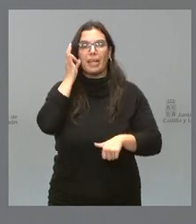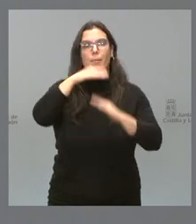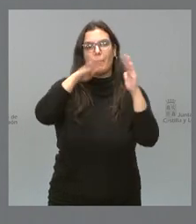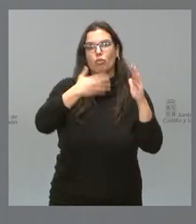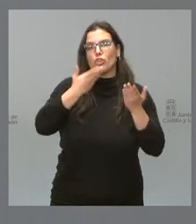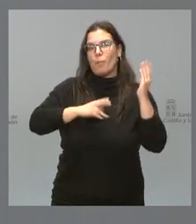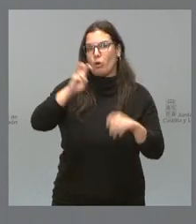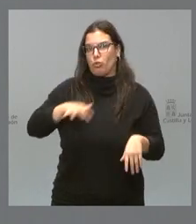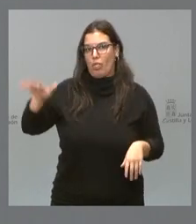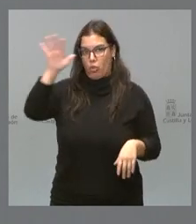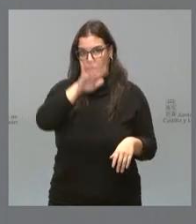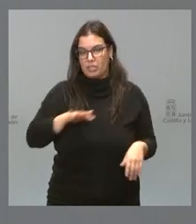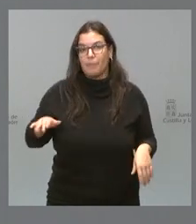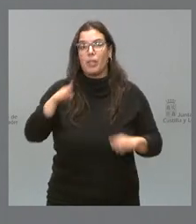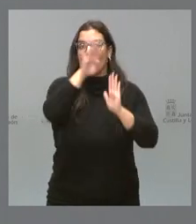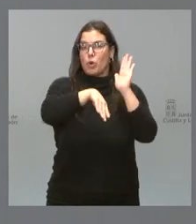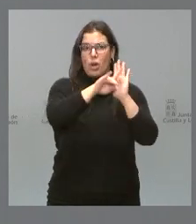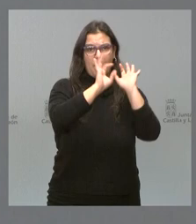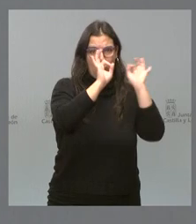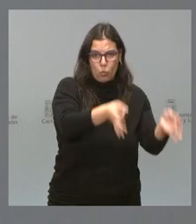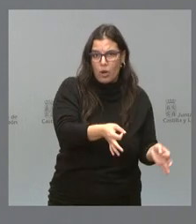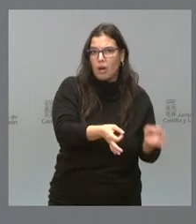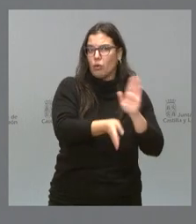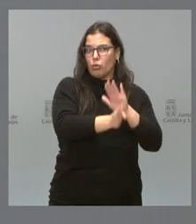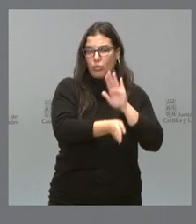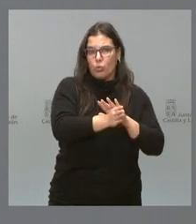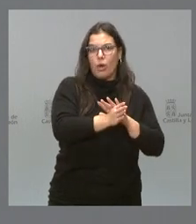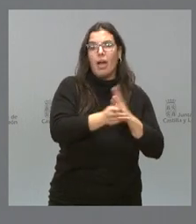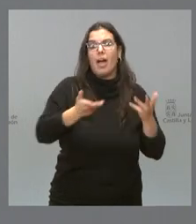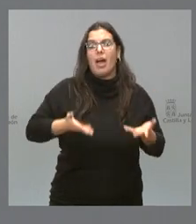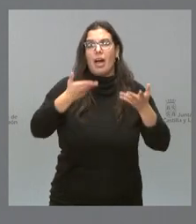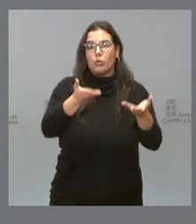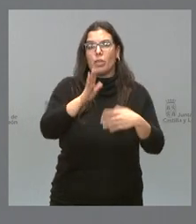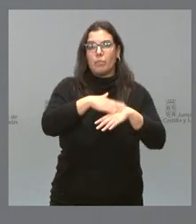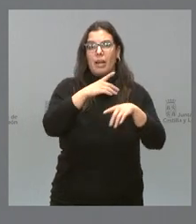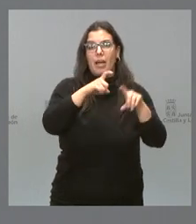el programa di que se va a seguir manteniendo las ayudas a contratar empresas